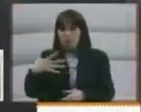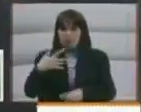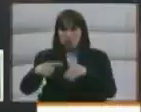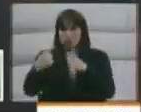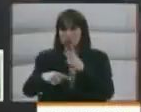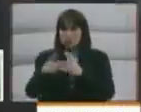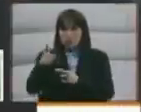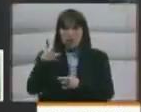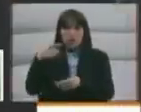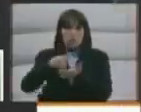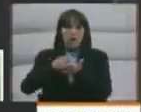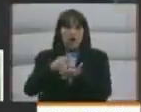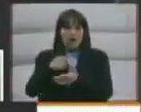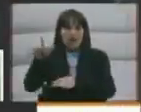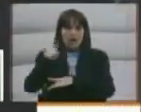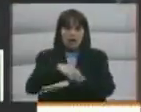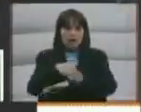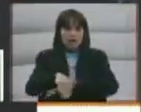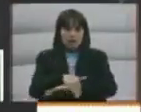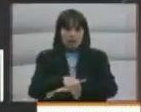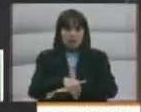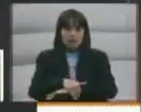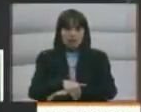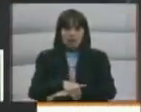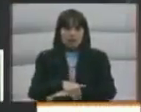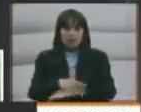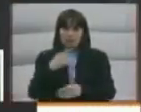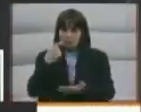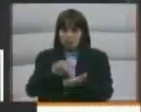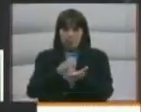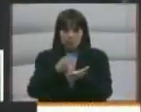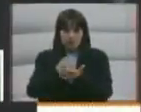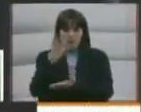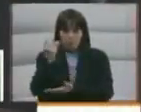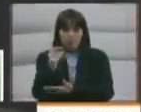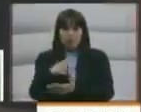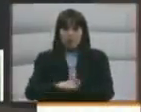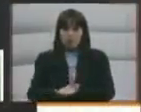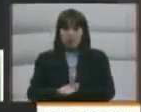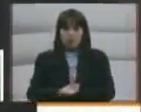calle? ¿Cuánto cuesta? Bueno, pues dígame, ¿usted cuánto cuesta? Ah, esto está casi en